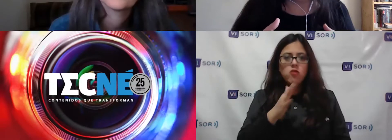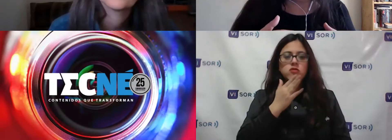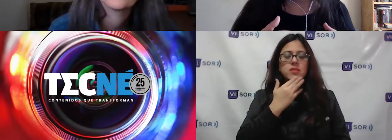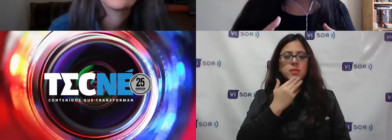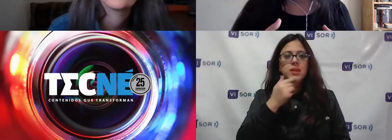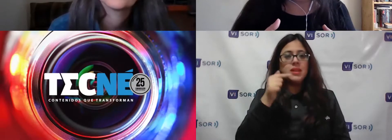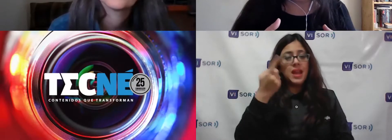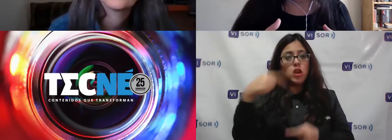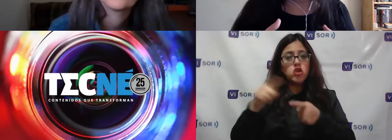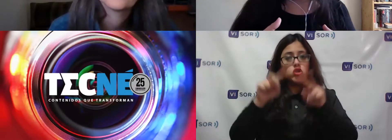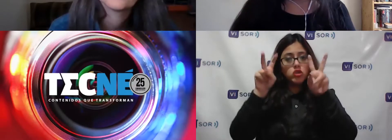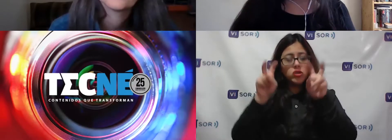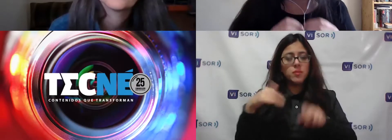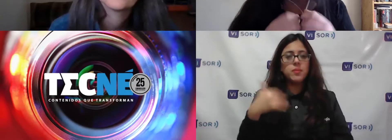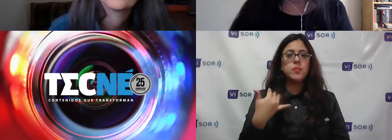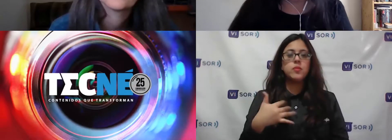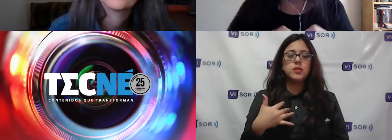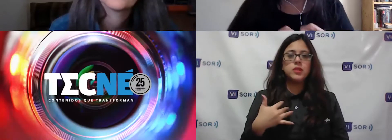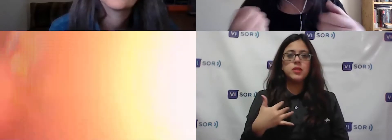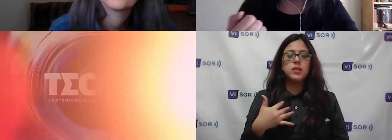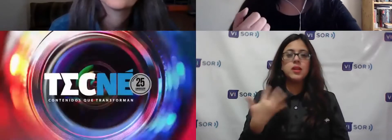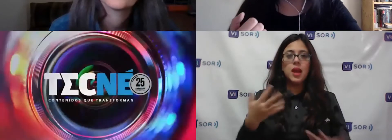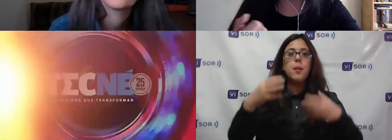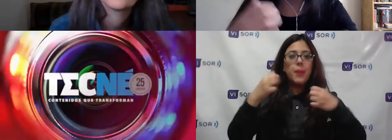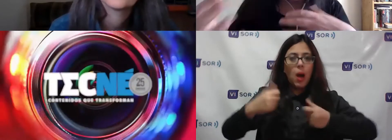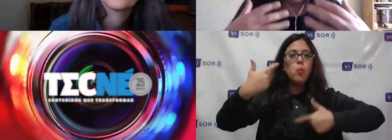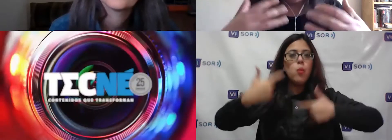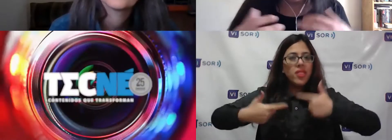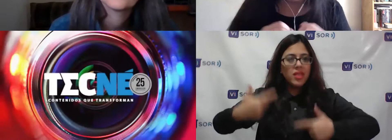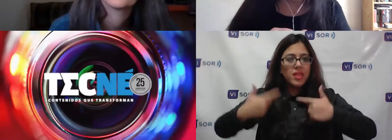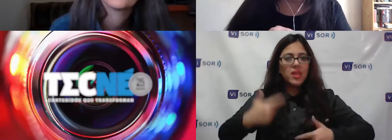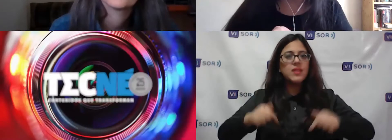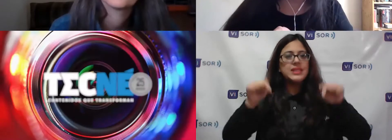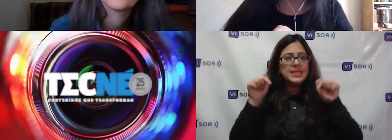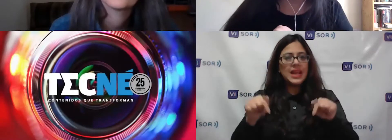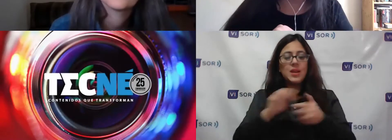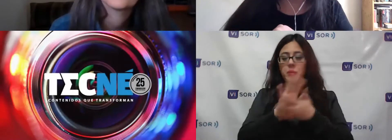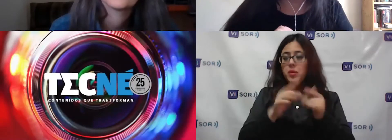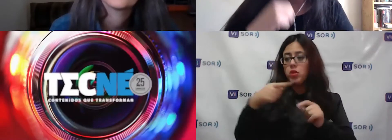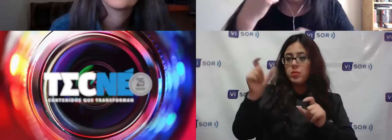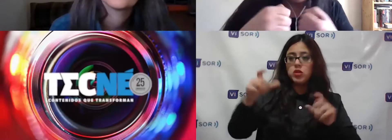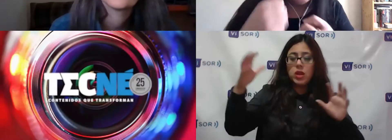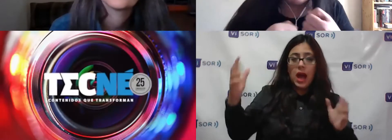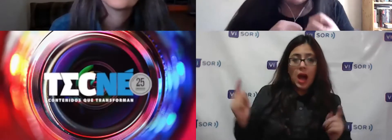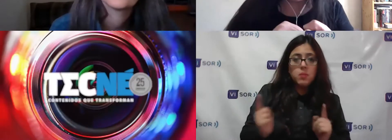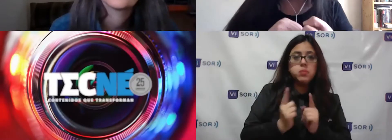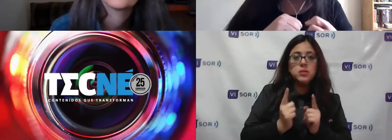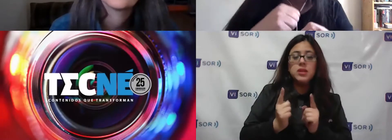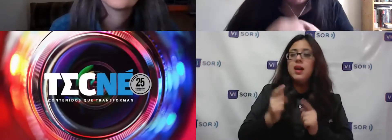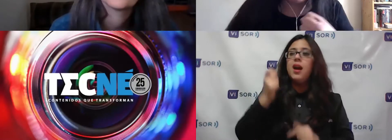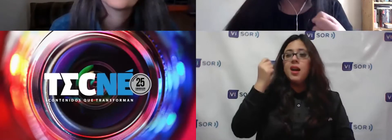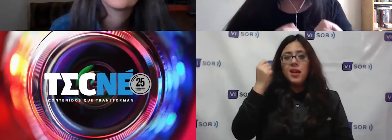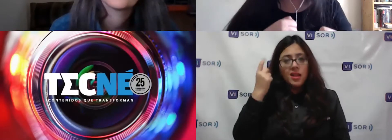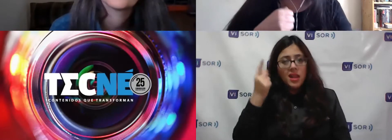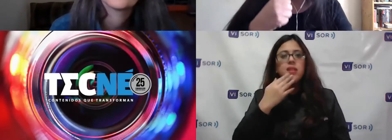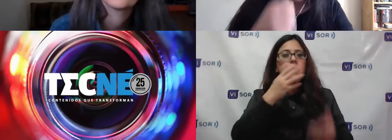es fundamental para discutir la película tener esa ese partner que tú entiende a tu cabeza y te acompaña